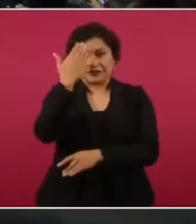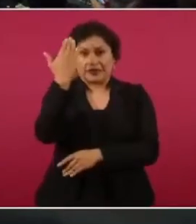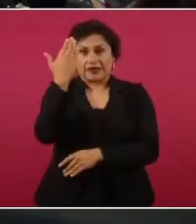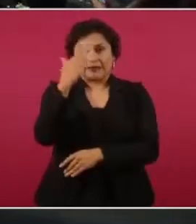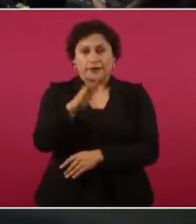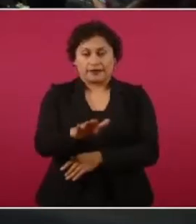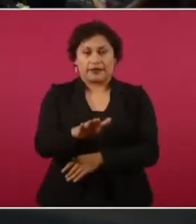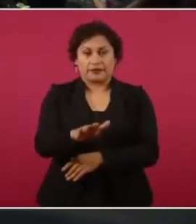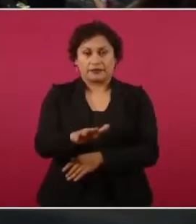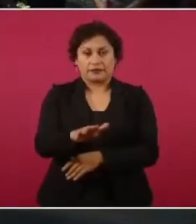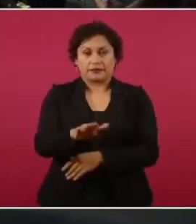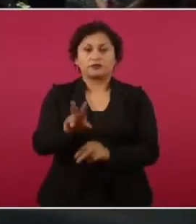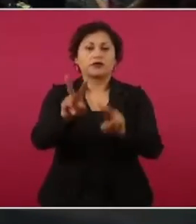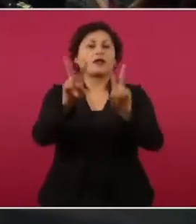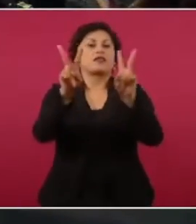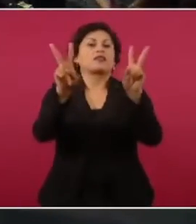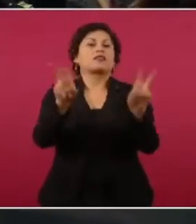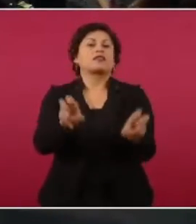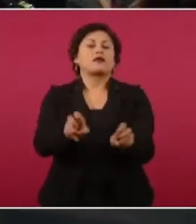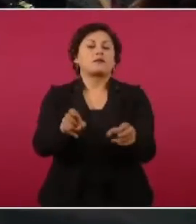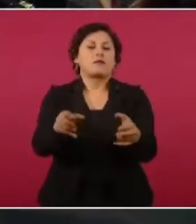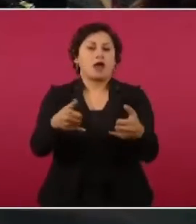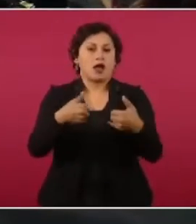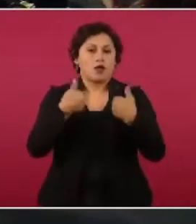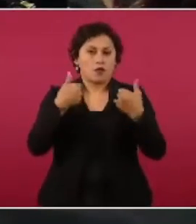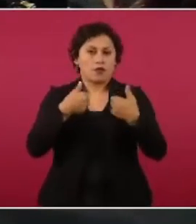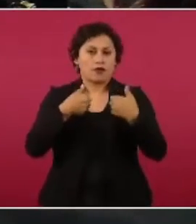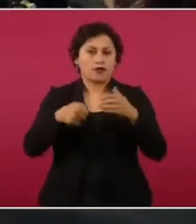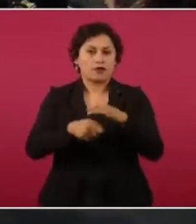a los jóvenes de Ayotzinapa,